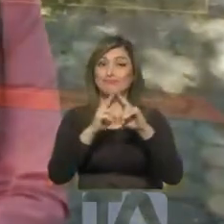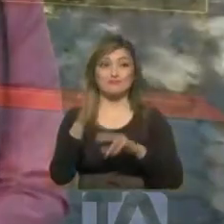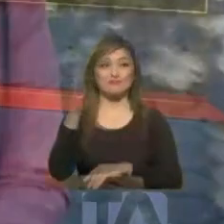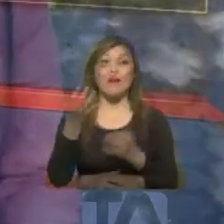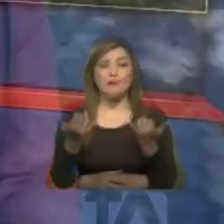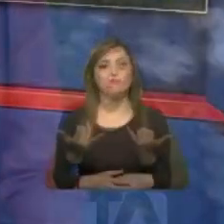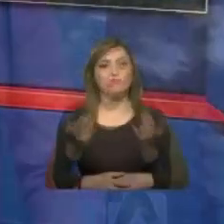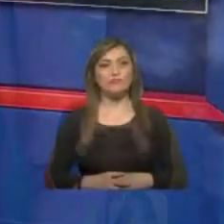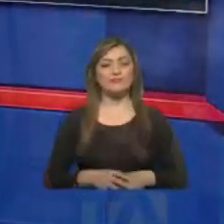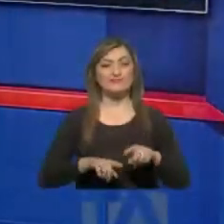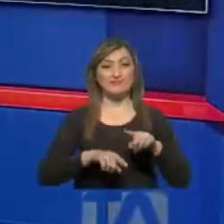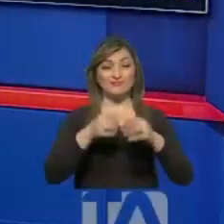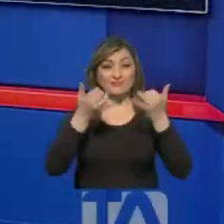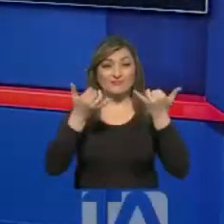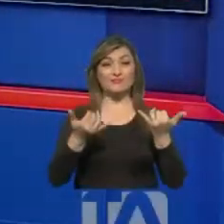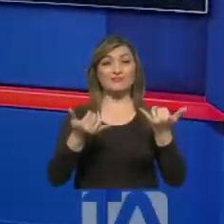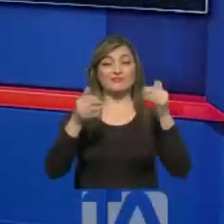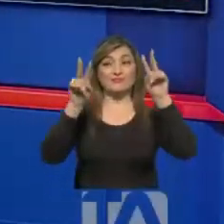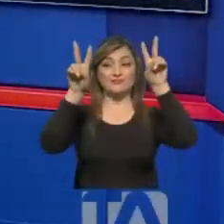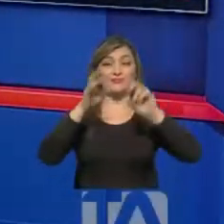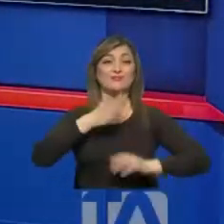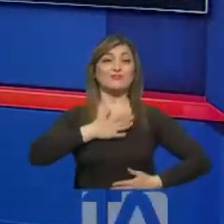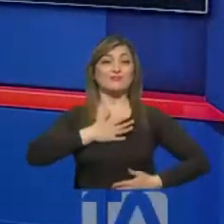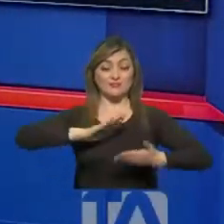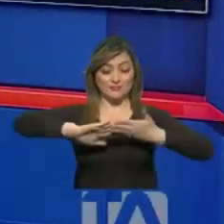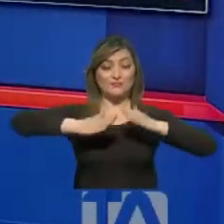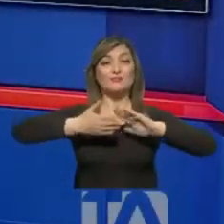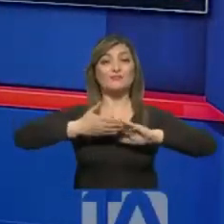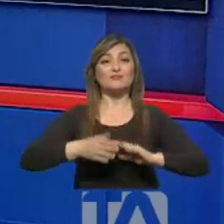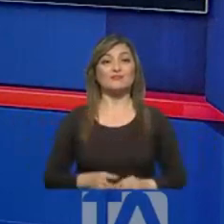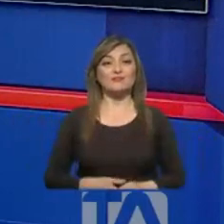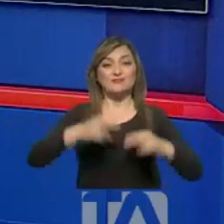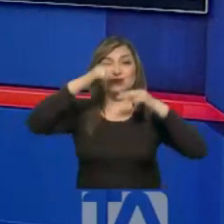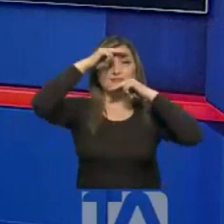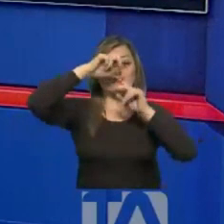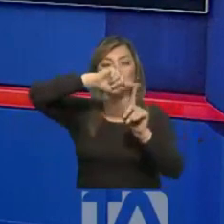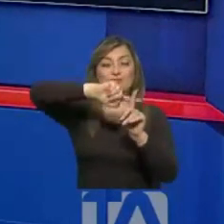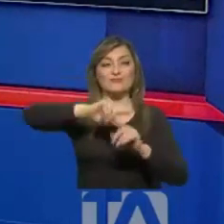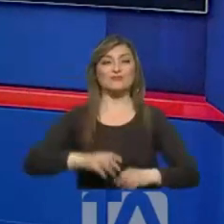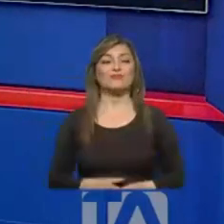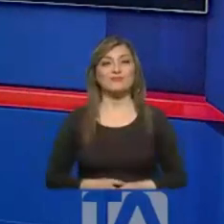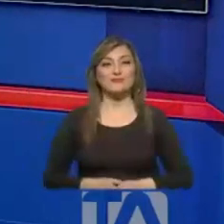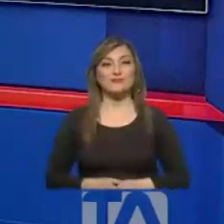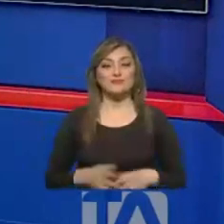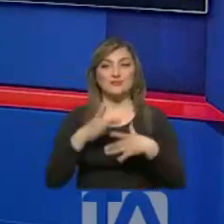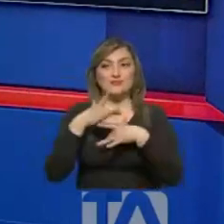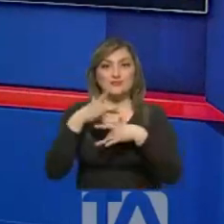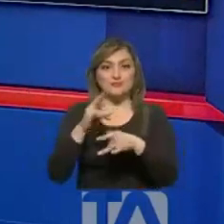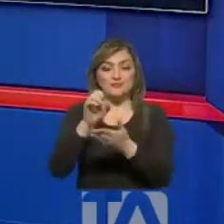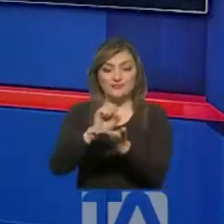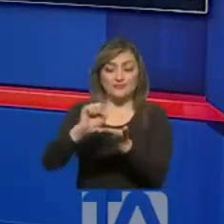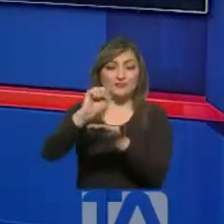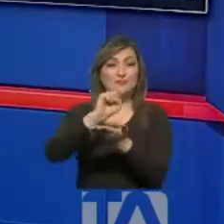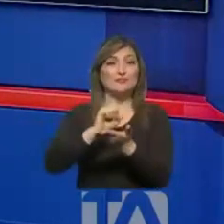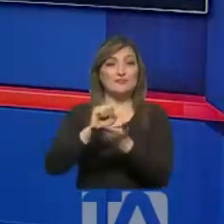ya lo conozco, pues amigos, hoy en el segmento Mi Comunidad les tenemos noticias positivas, como nos gusta, porque en Solanda